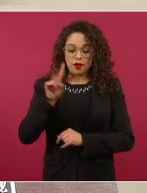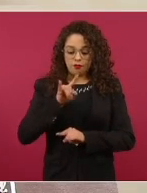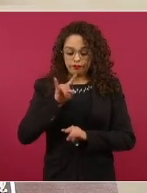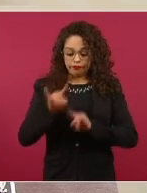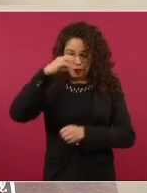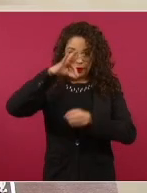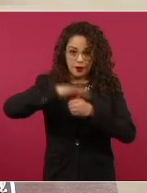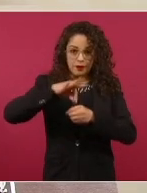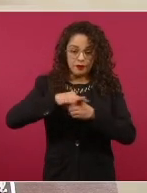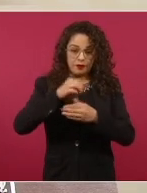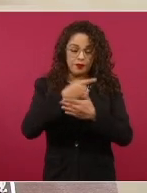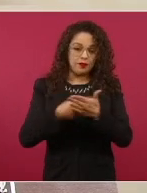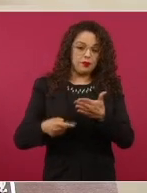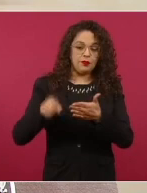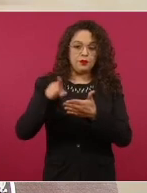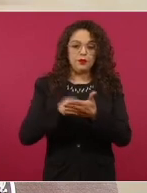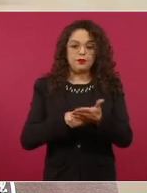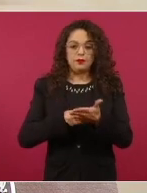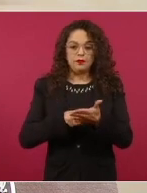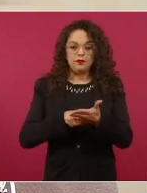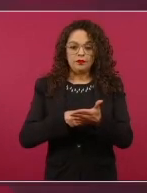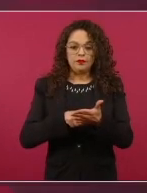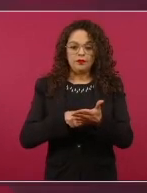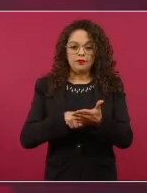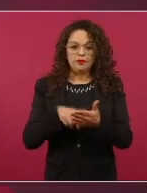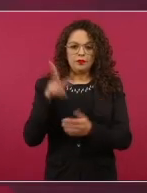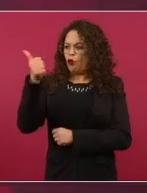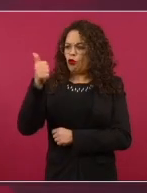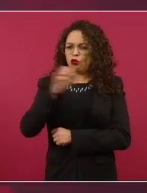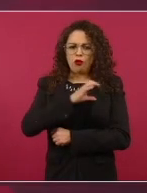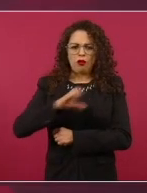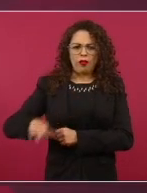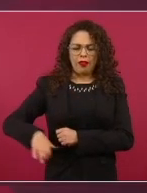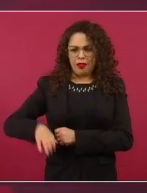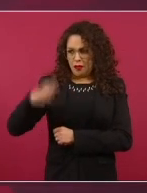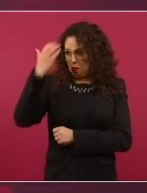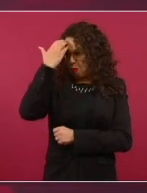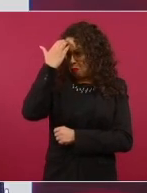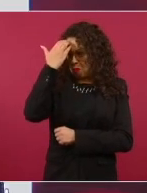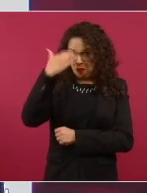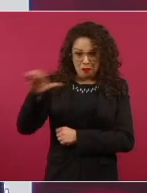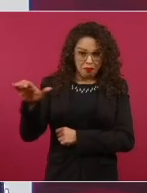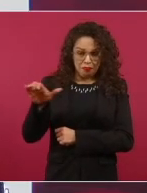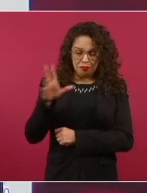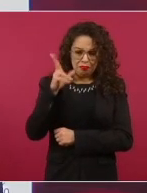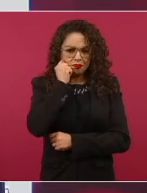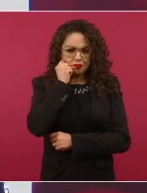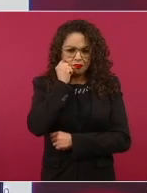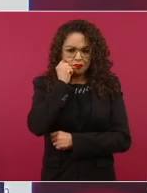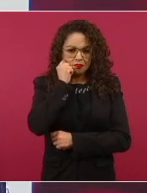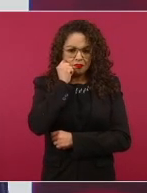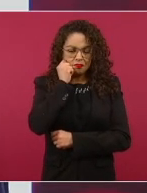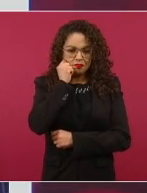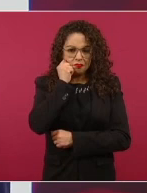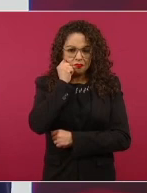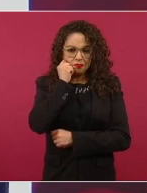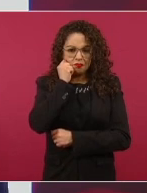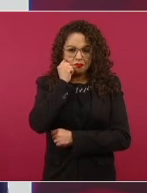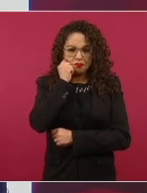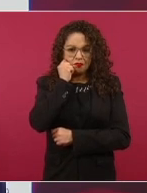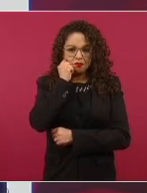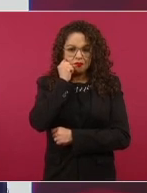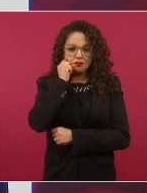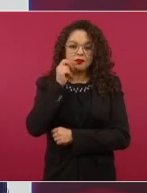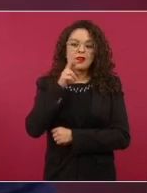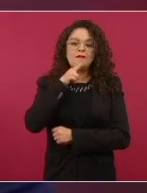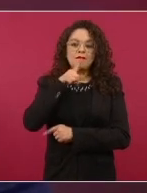que aunque no conozcan al otro o a la otra candidata, digan está